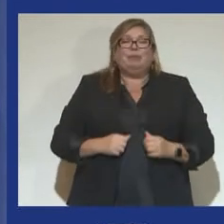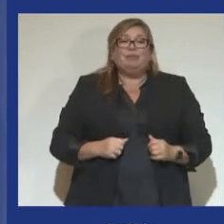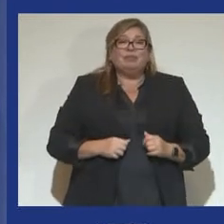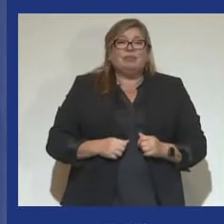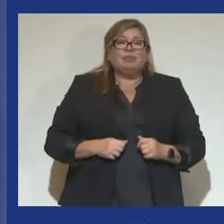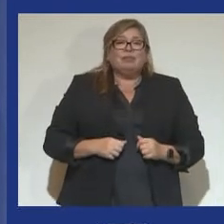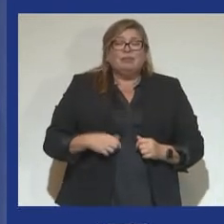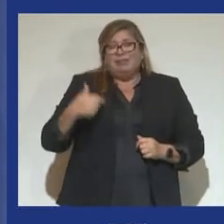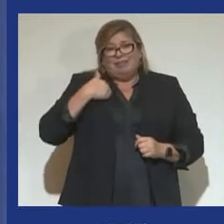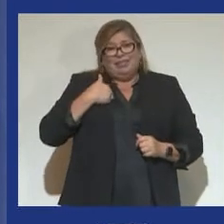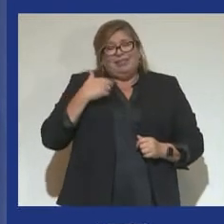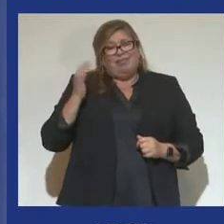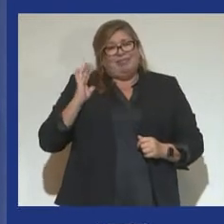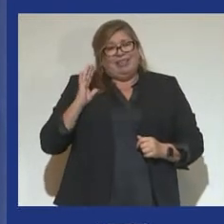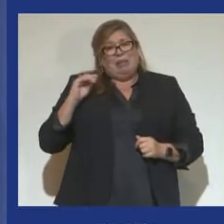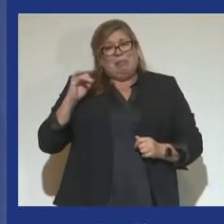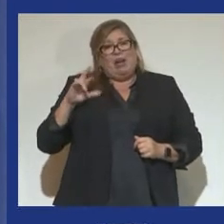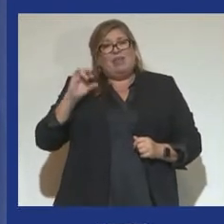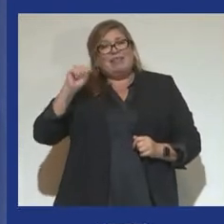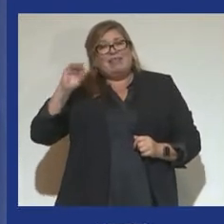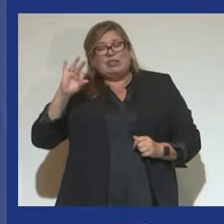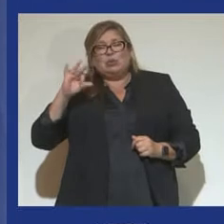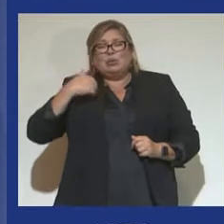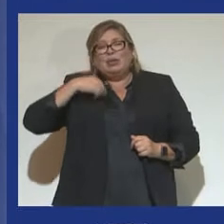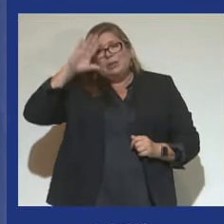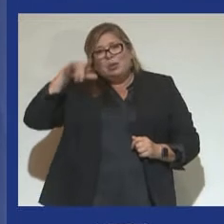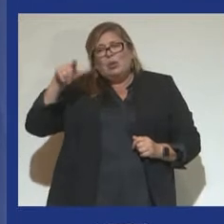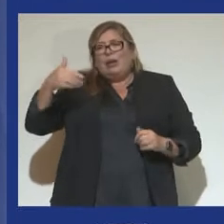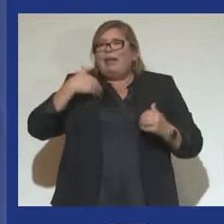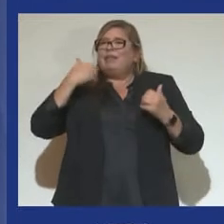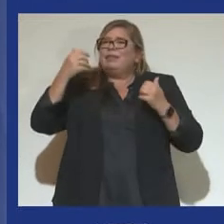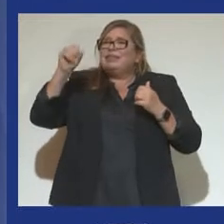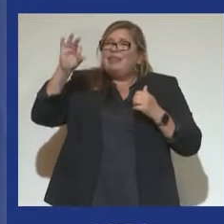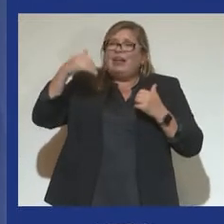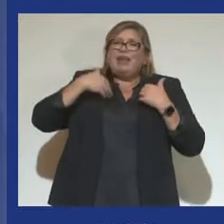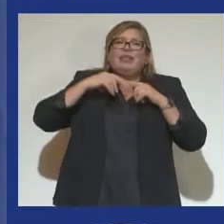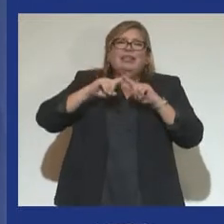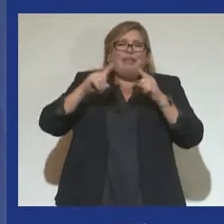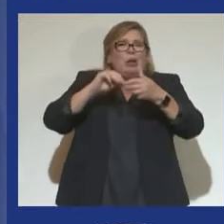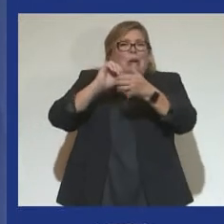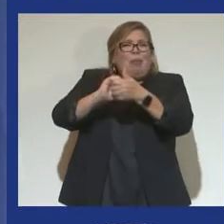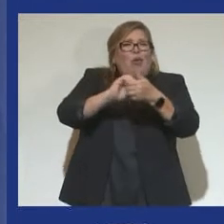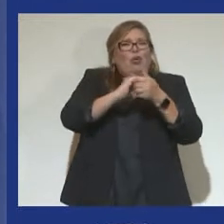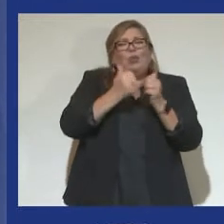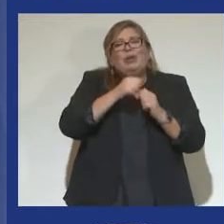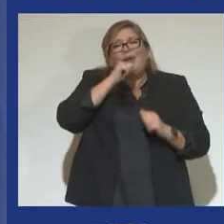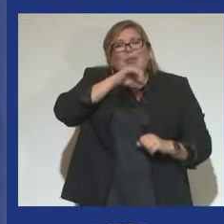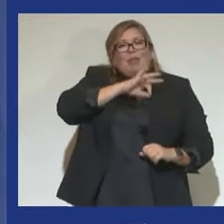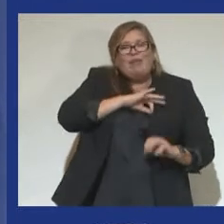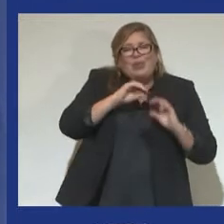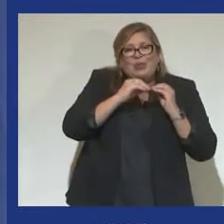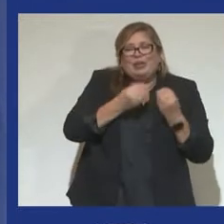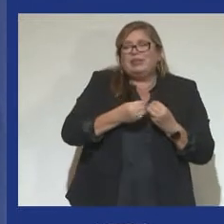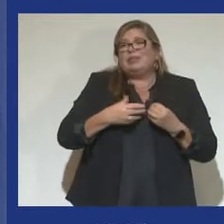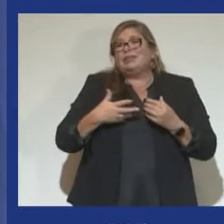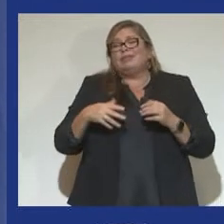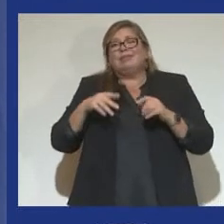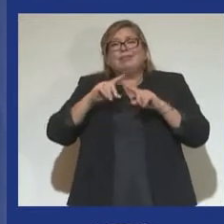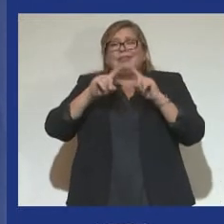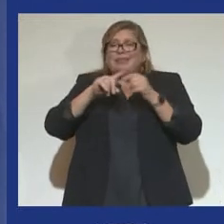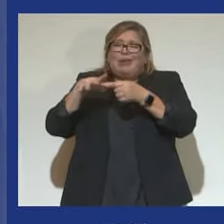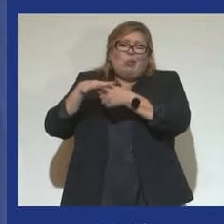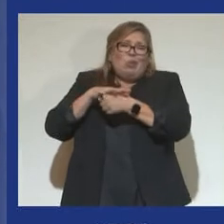marco de referencia como alcalde yo sé que hay diferentes colaboraciones hay el grupo sin fines de lucro